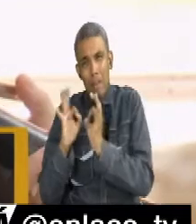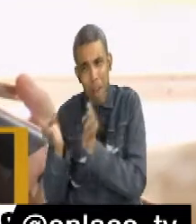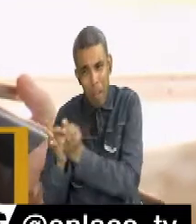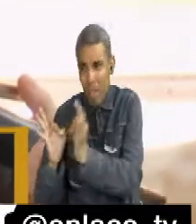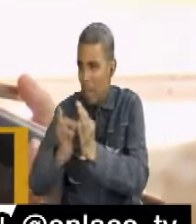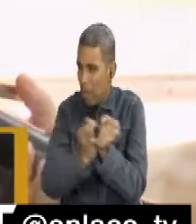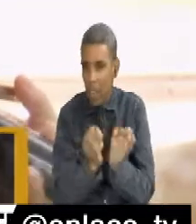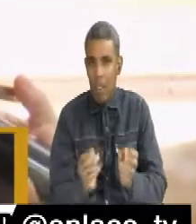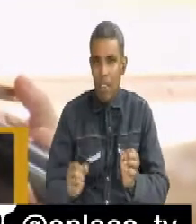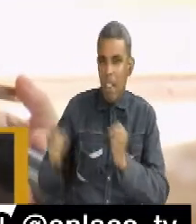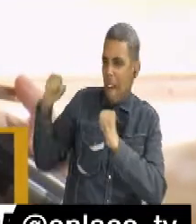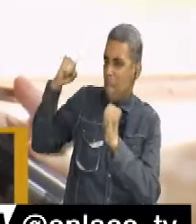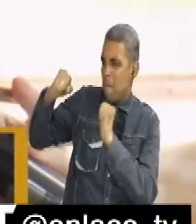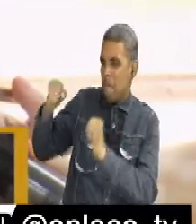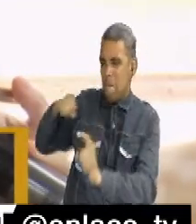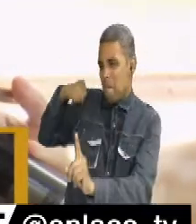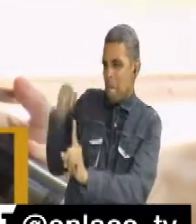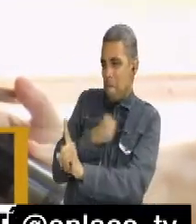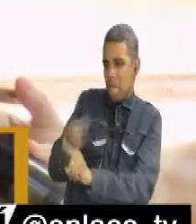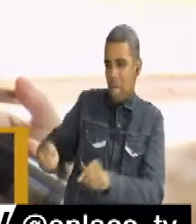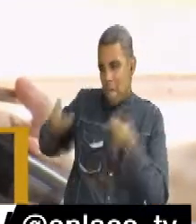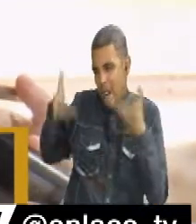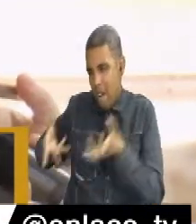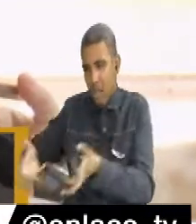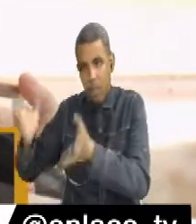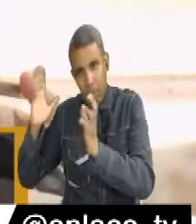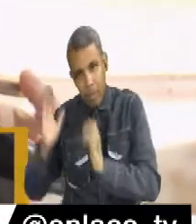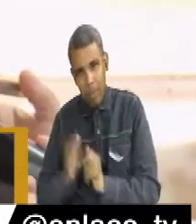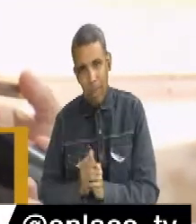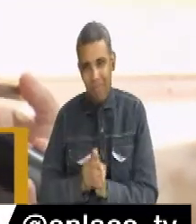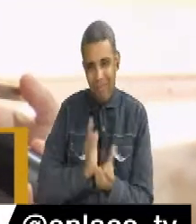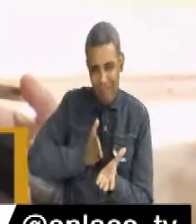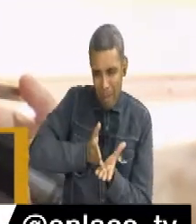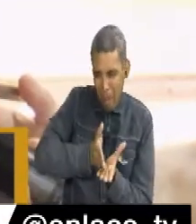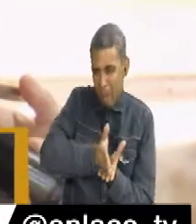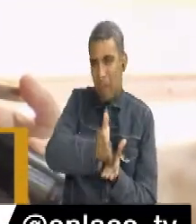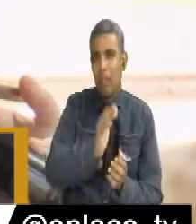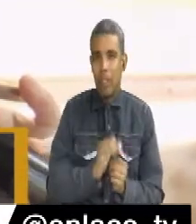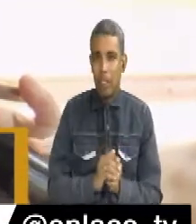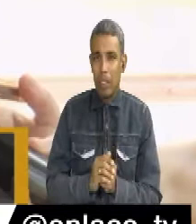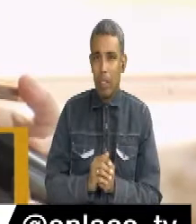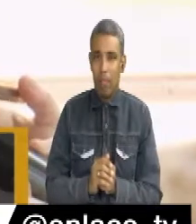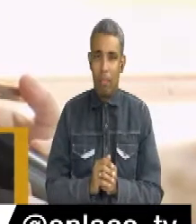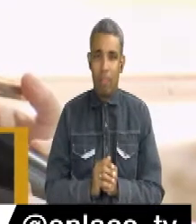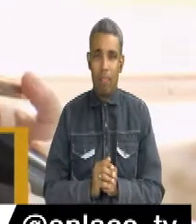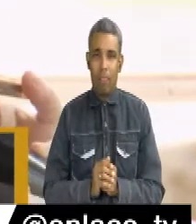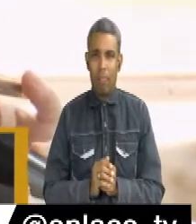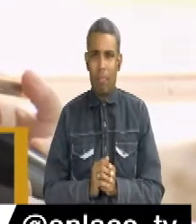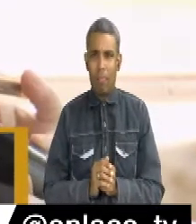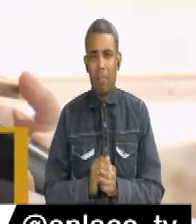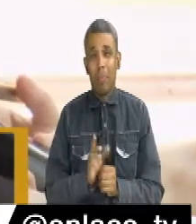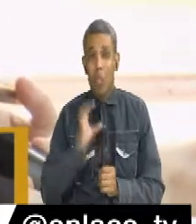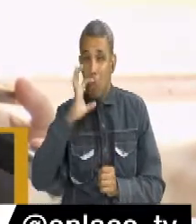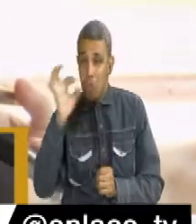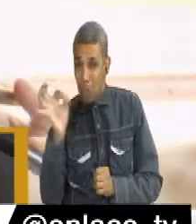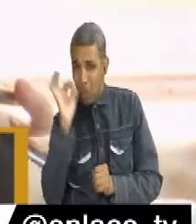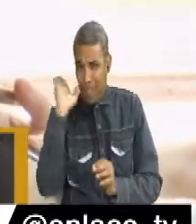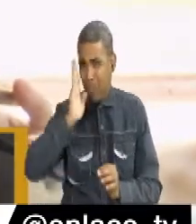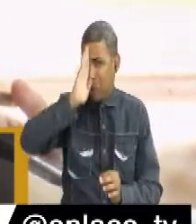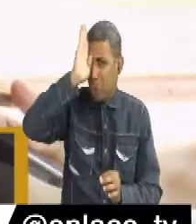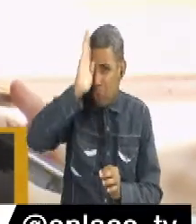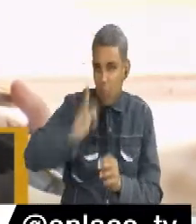conductas. Las personas que se capturan, de alguna manera ya habían golpeado anteriormente a su pareja